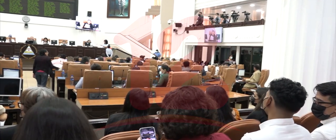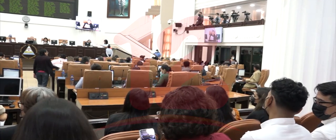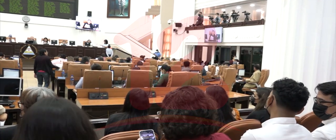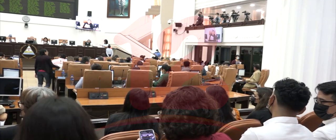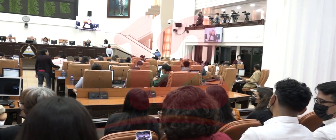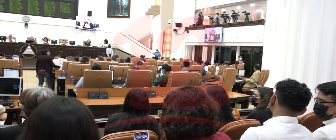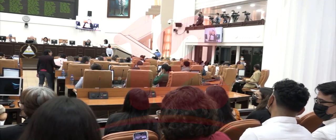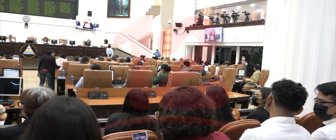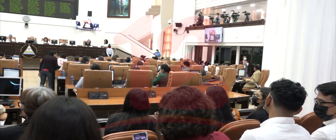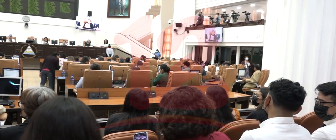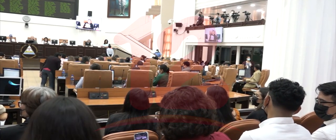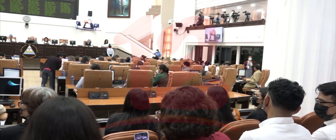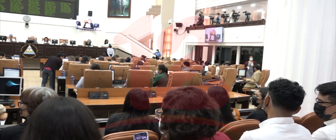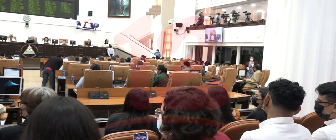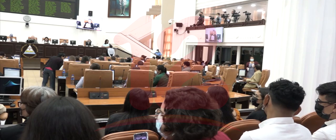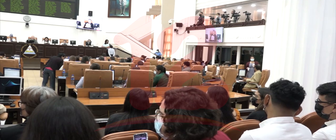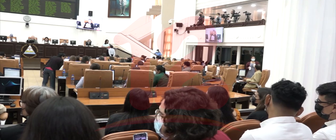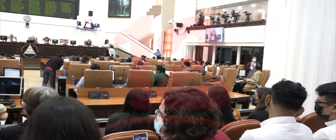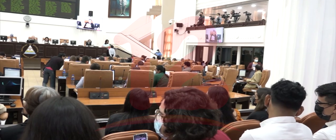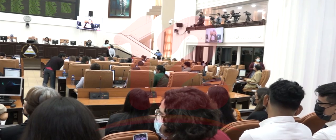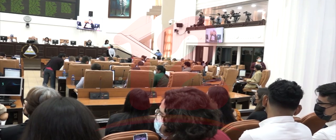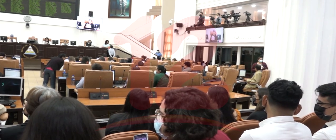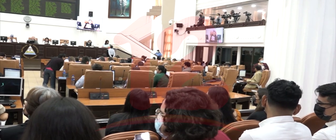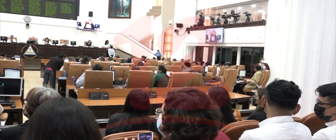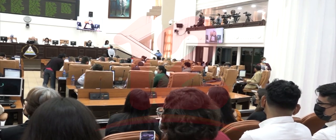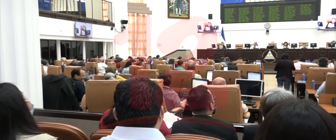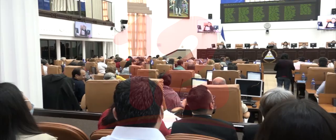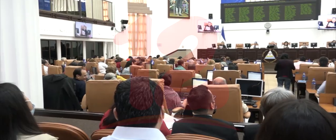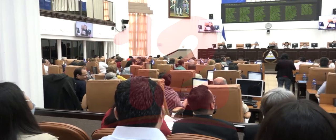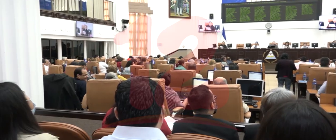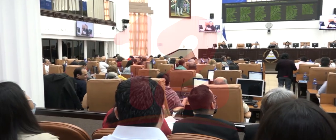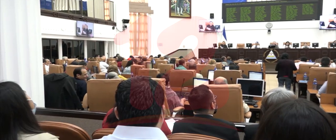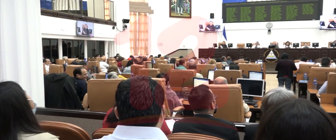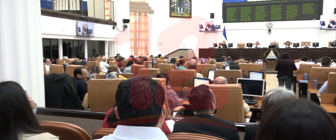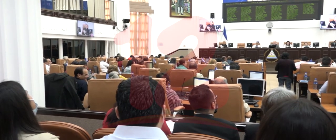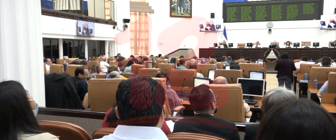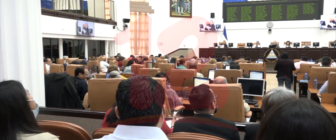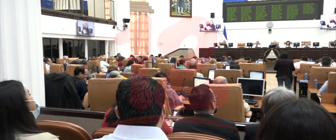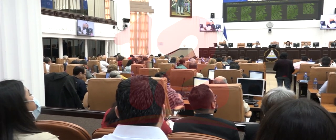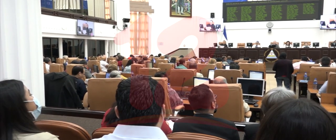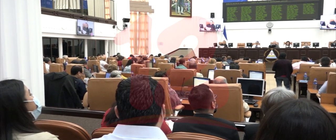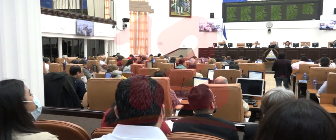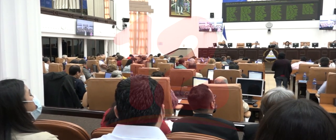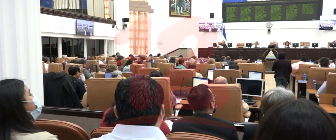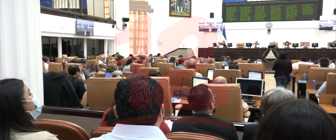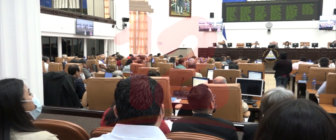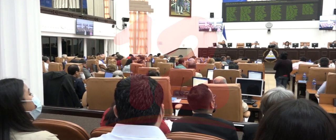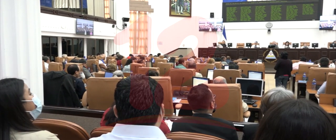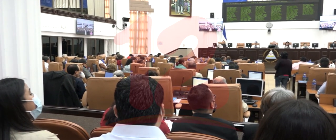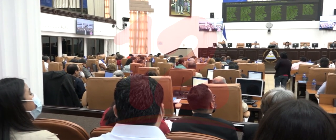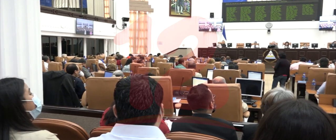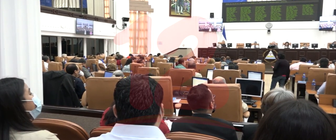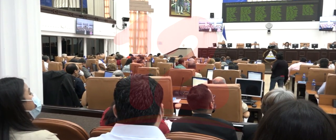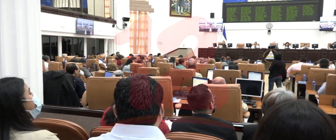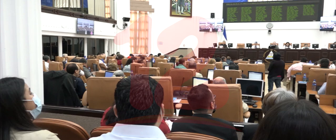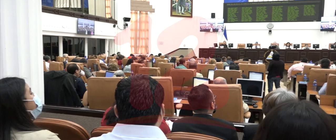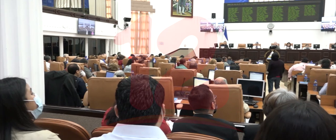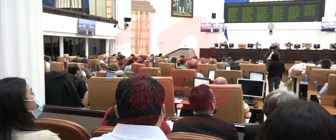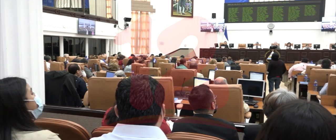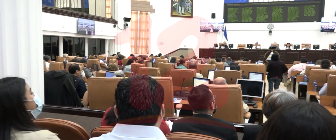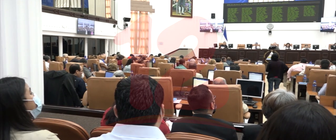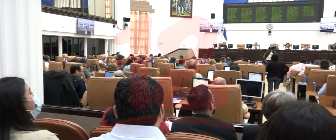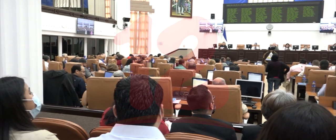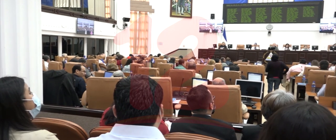de personalidades jurídicas para 93 organizaciones civiles sin fines de lucro por incumplimiento de